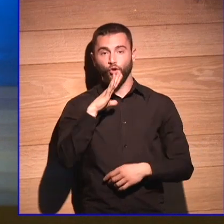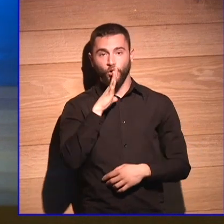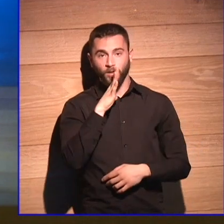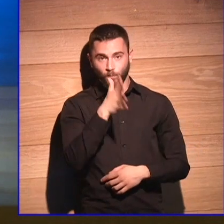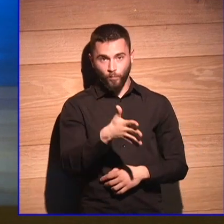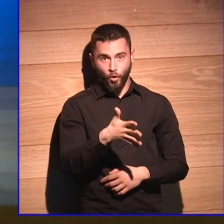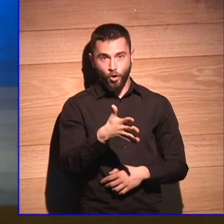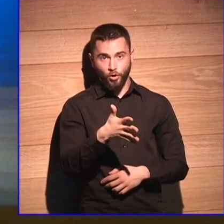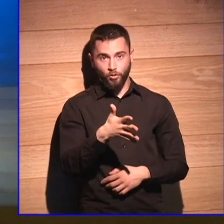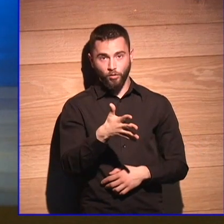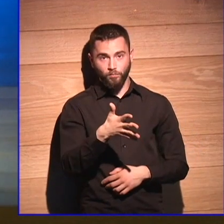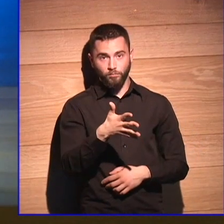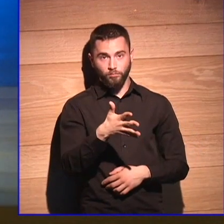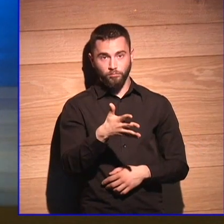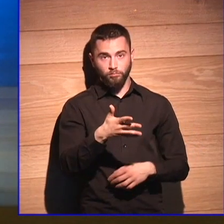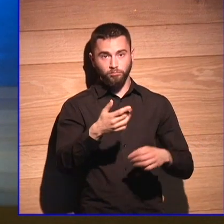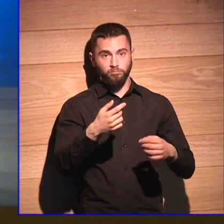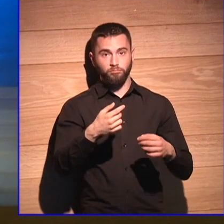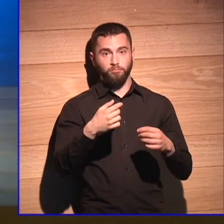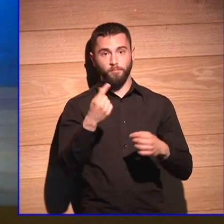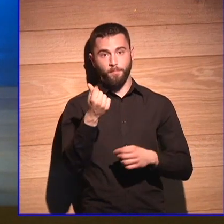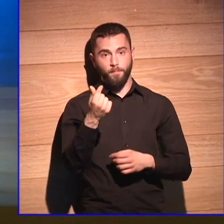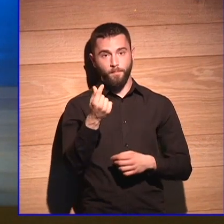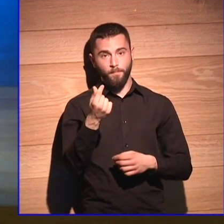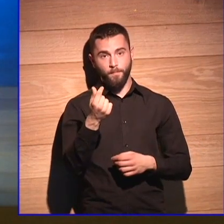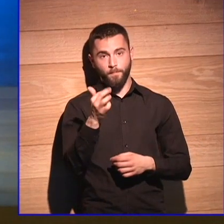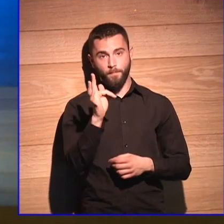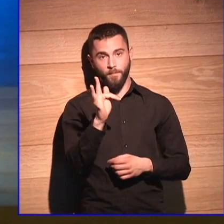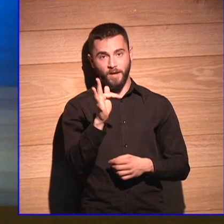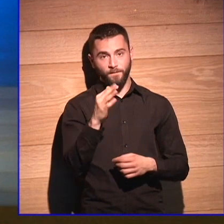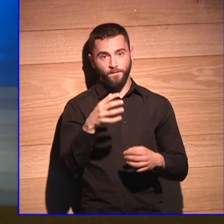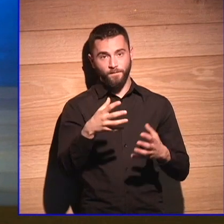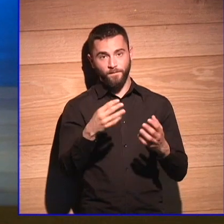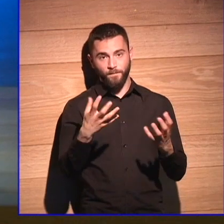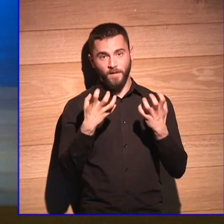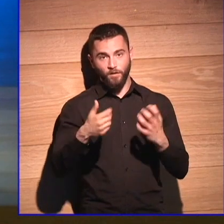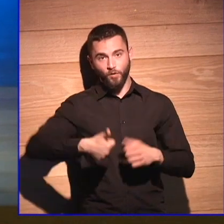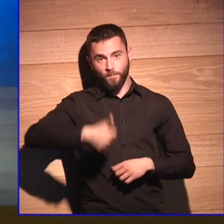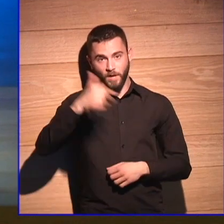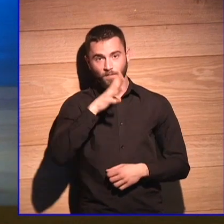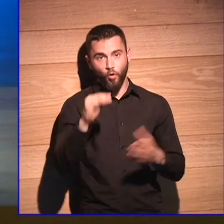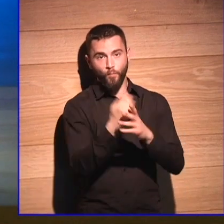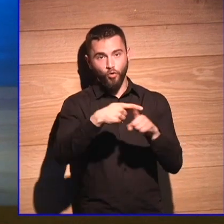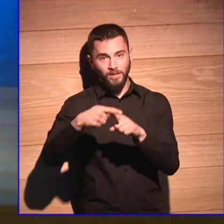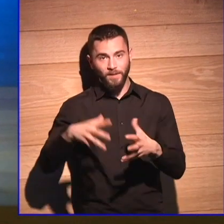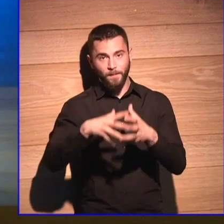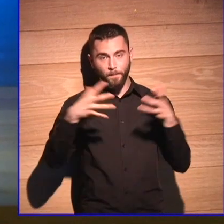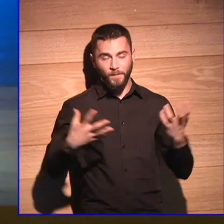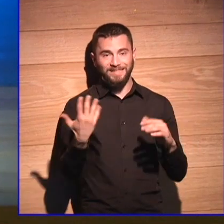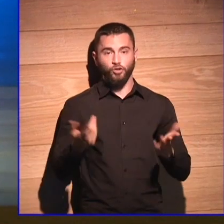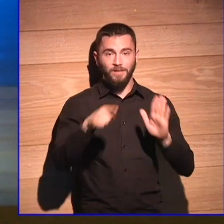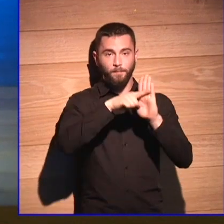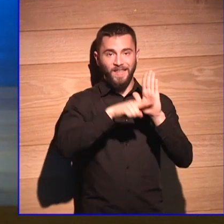pues, están obteniendo mayores beneficios porque tienen mayor productividad. Entonces, todo esto requiere aplicar unas